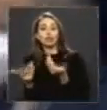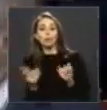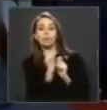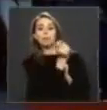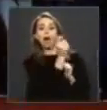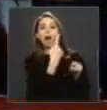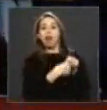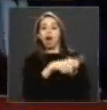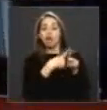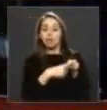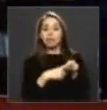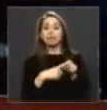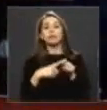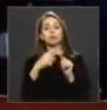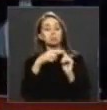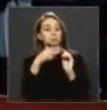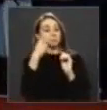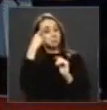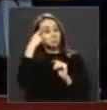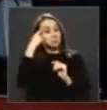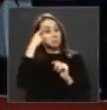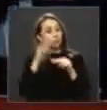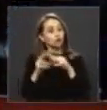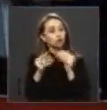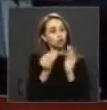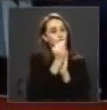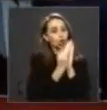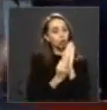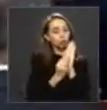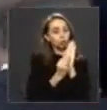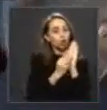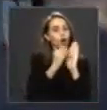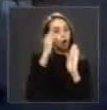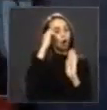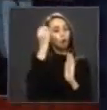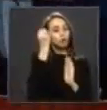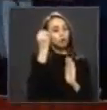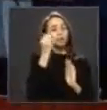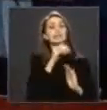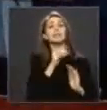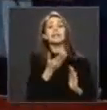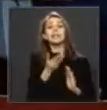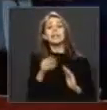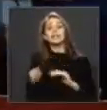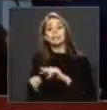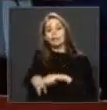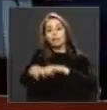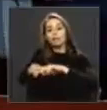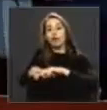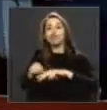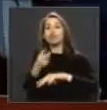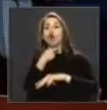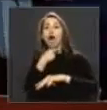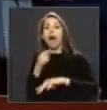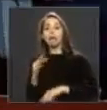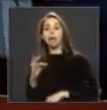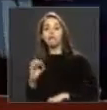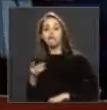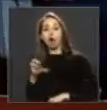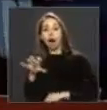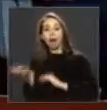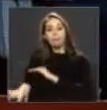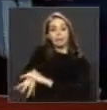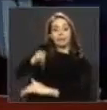solución inteligente, acudiendo al Fondo de Garantía FOGAPE. Las